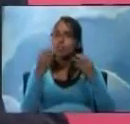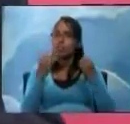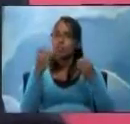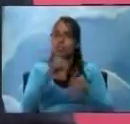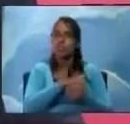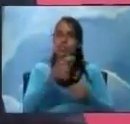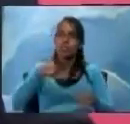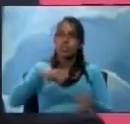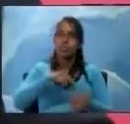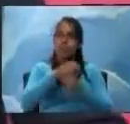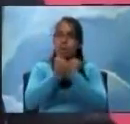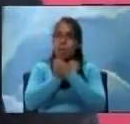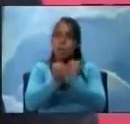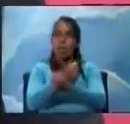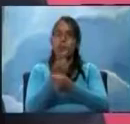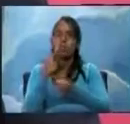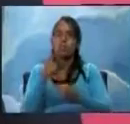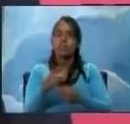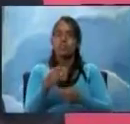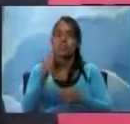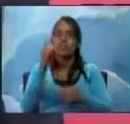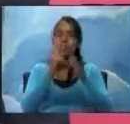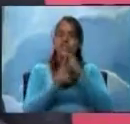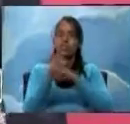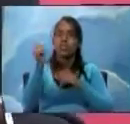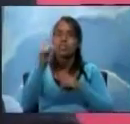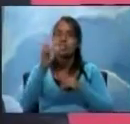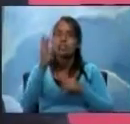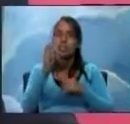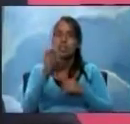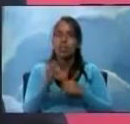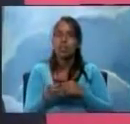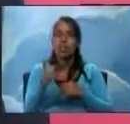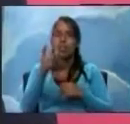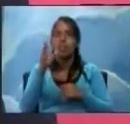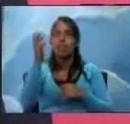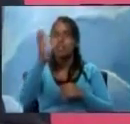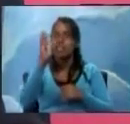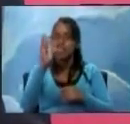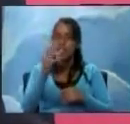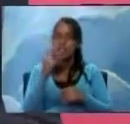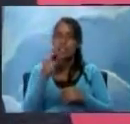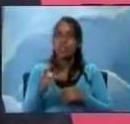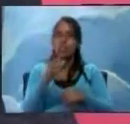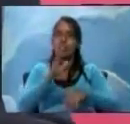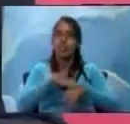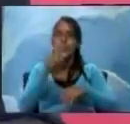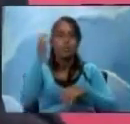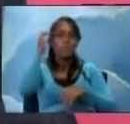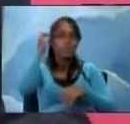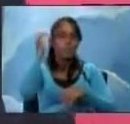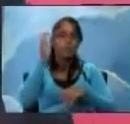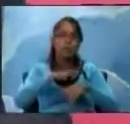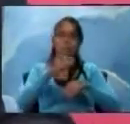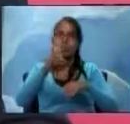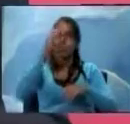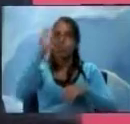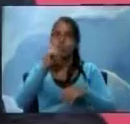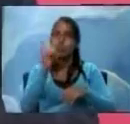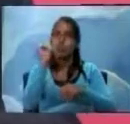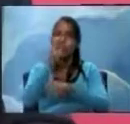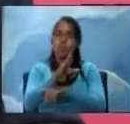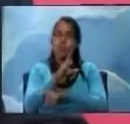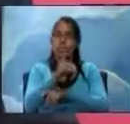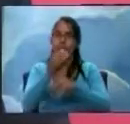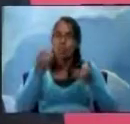de nosotros amamos lo que dice el verso 16, pero el 17 muy poco se menciona, porque dice, porque no, Dios no envió a su